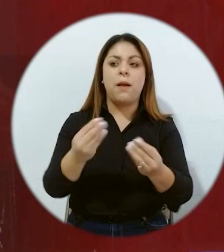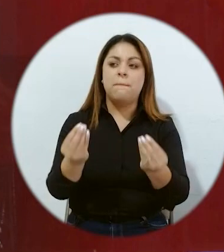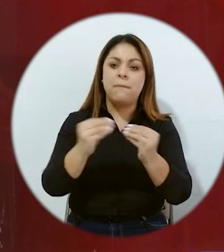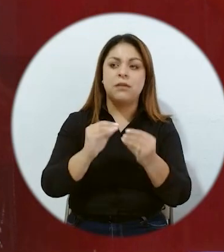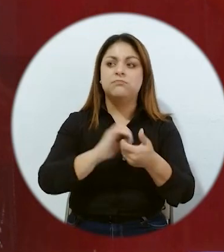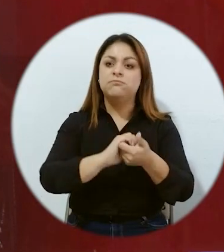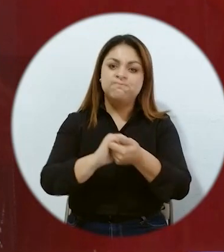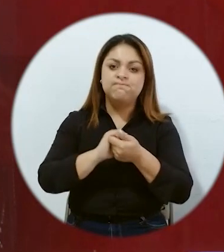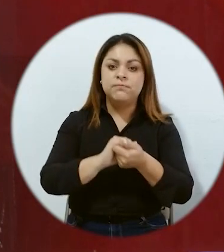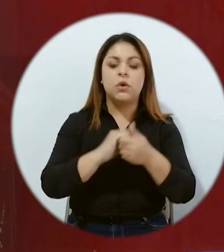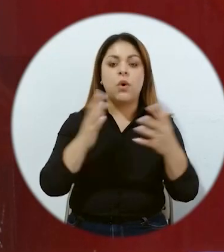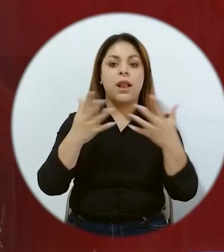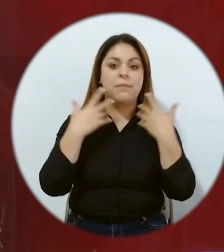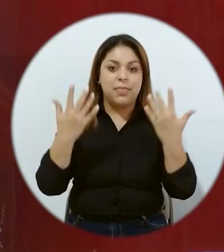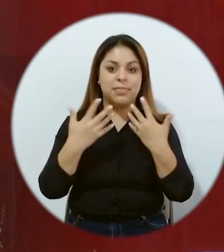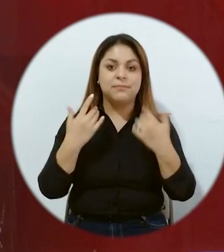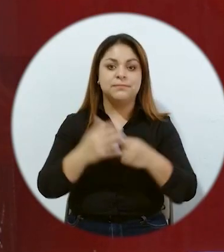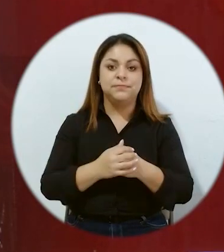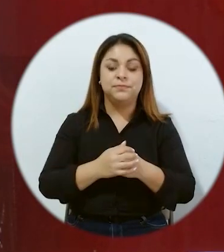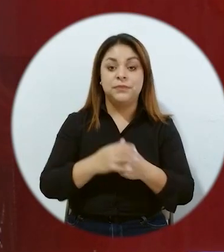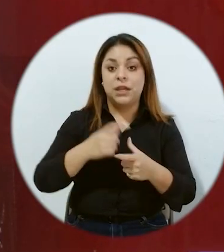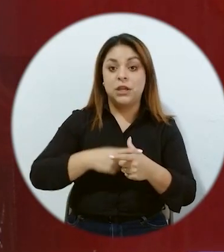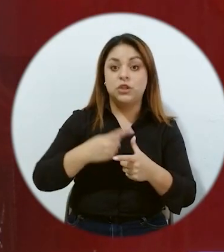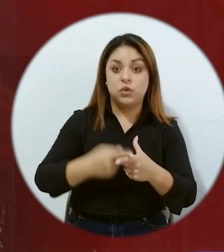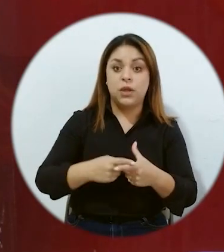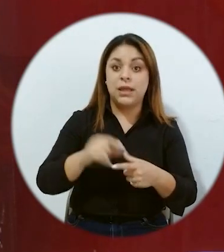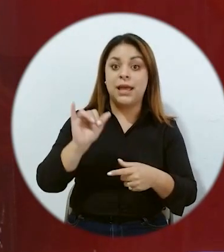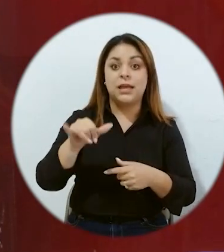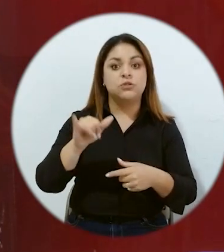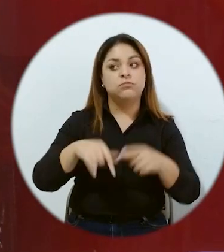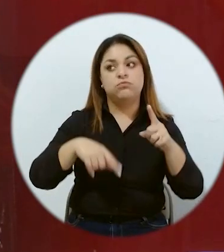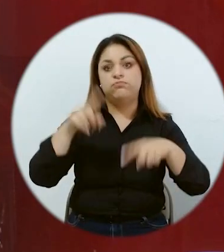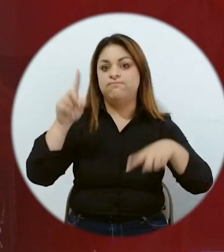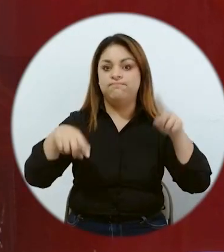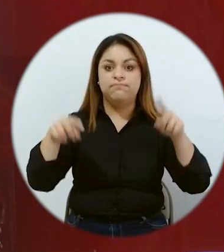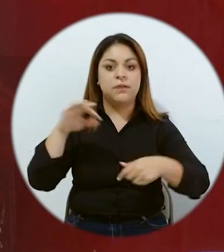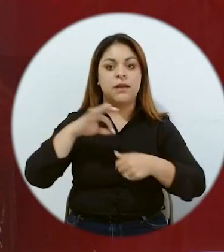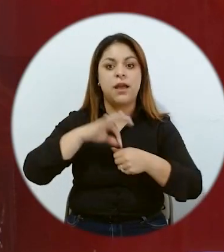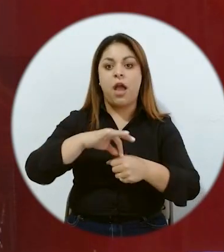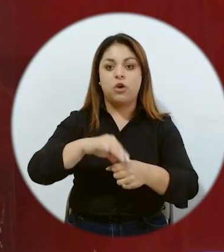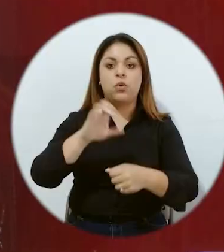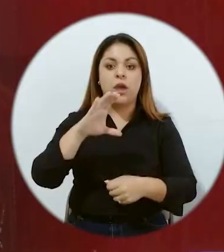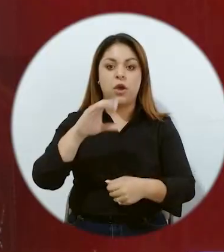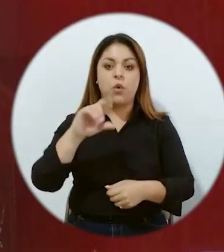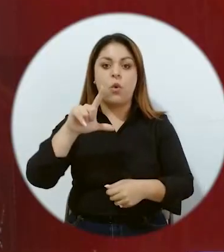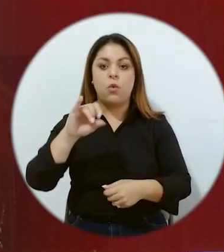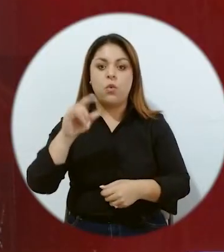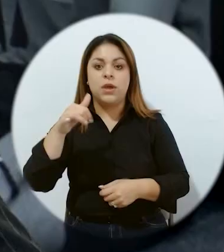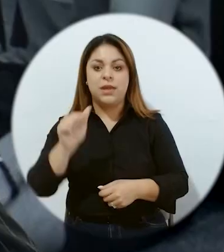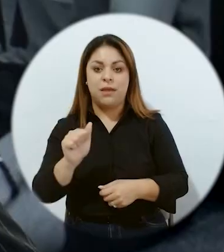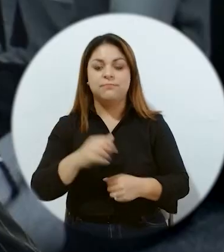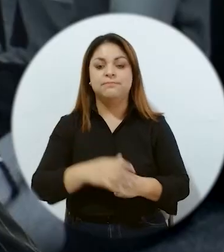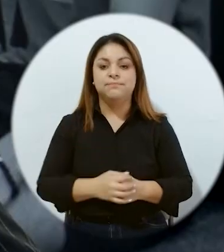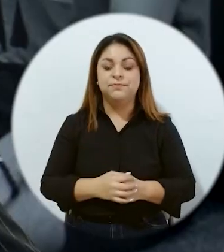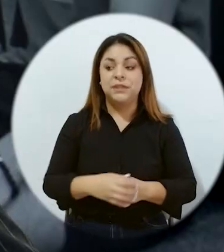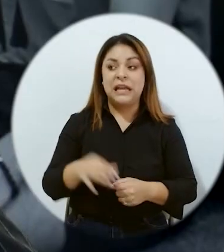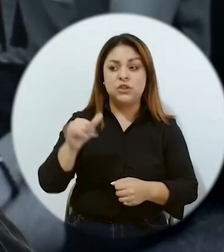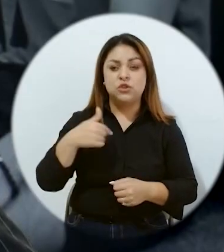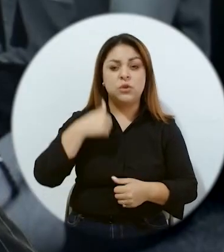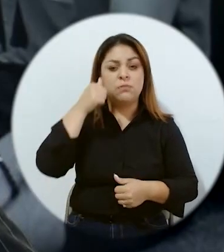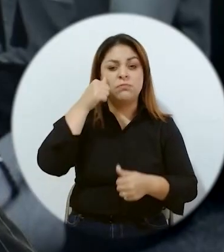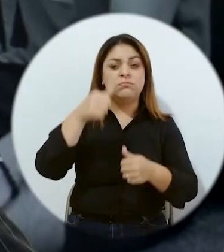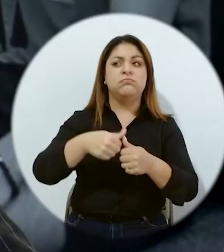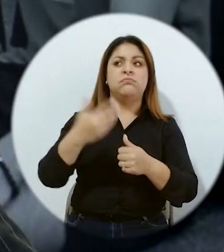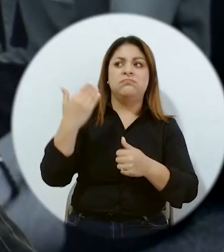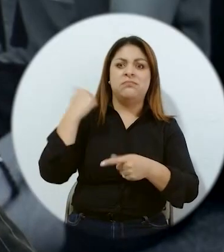más amigable con el ambiente. Entonces, es muy versátil la agroecología. En esto de la diversidad de cultivos me recordó las